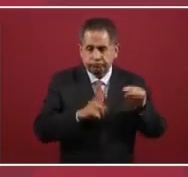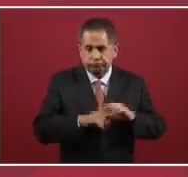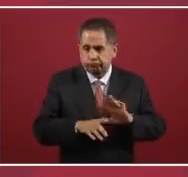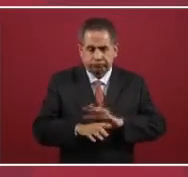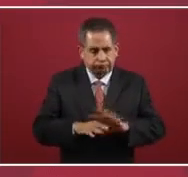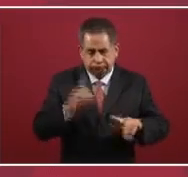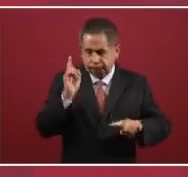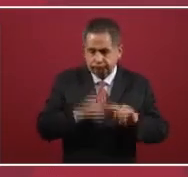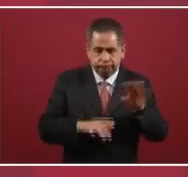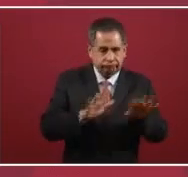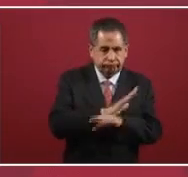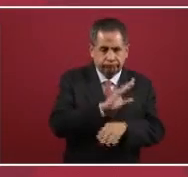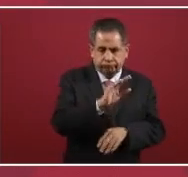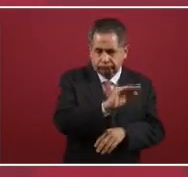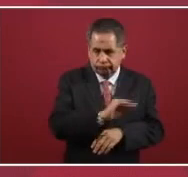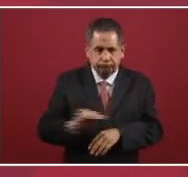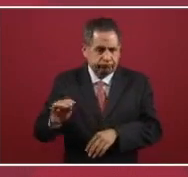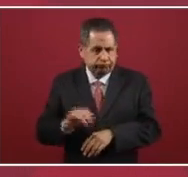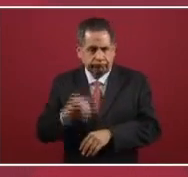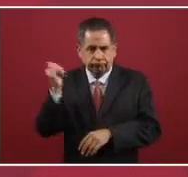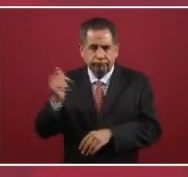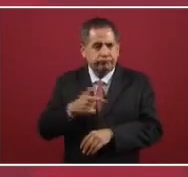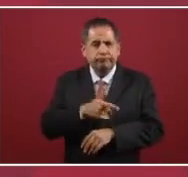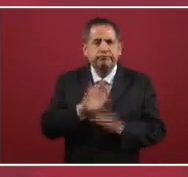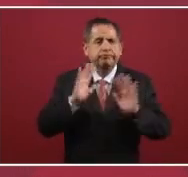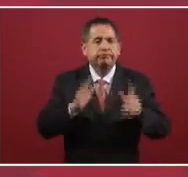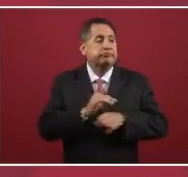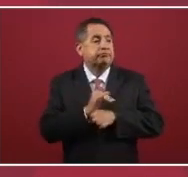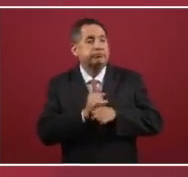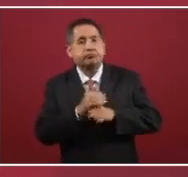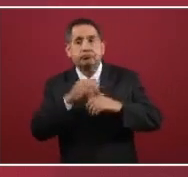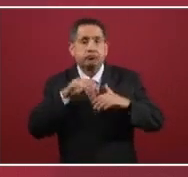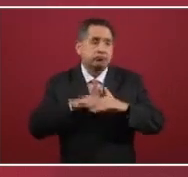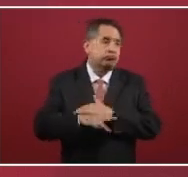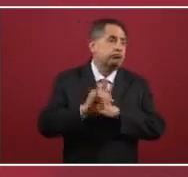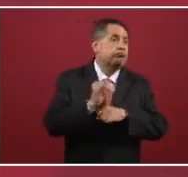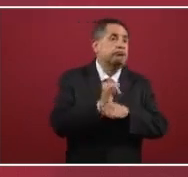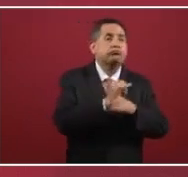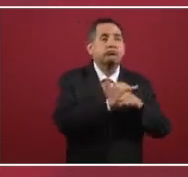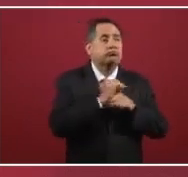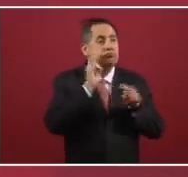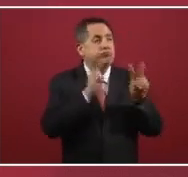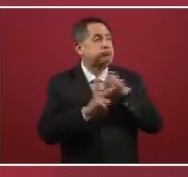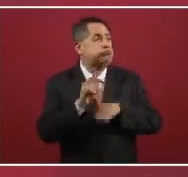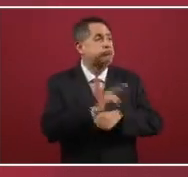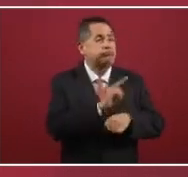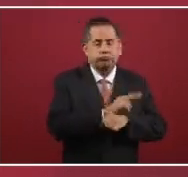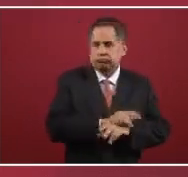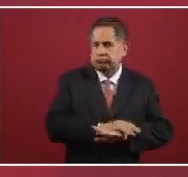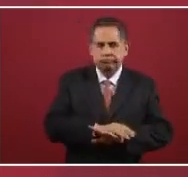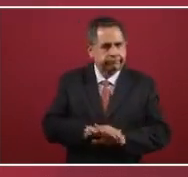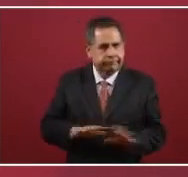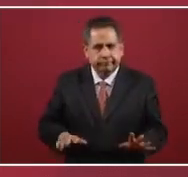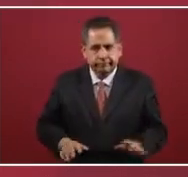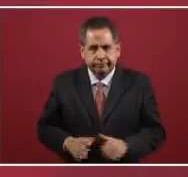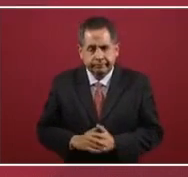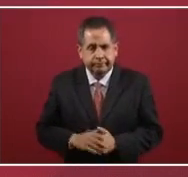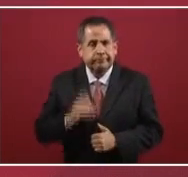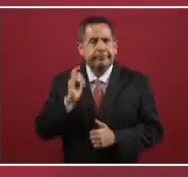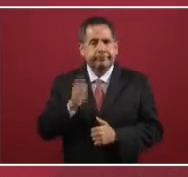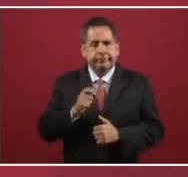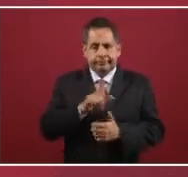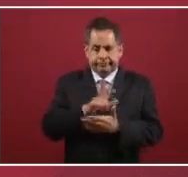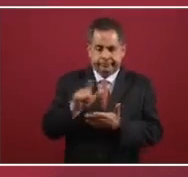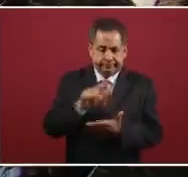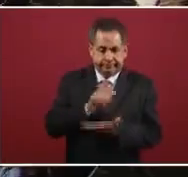van a dejar de llevar a cabo esa labor. Y se llama Ley de Confianza